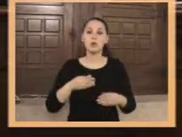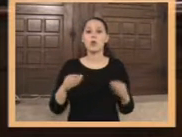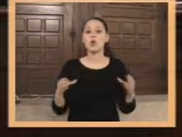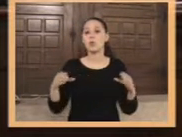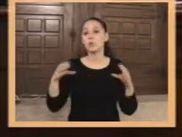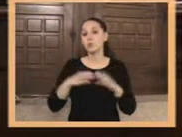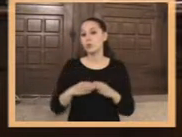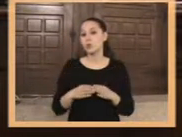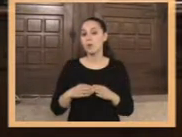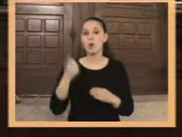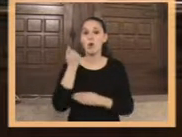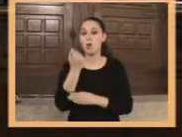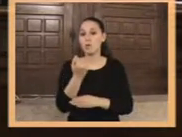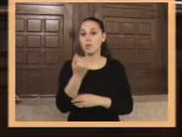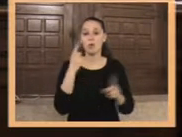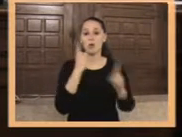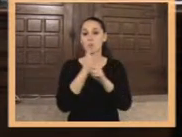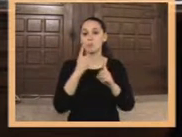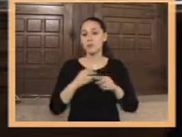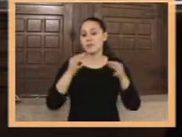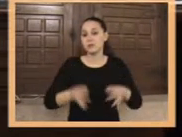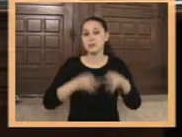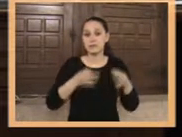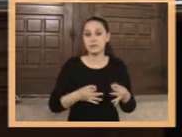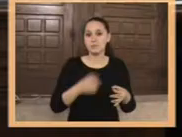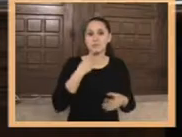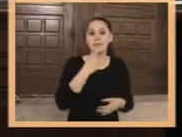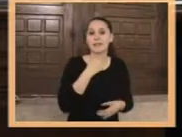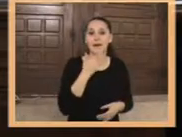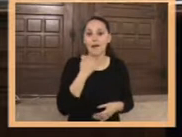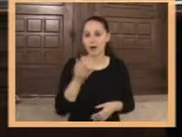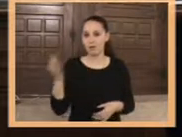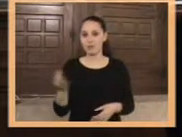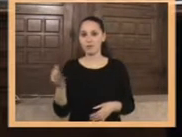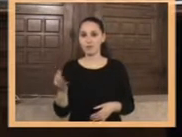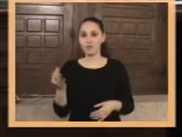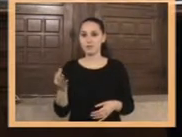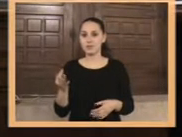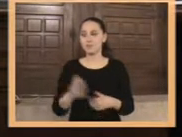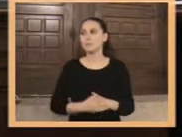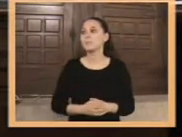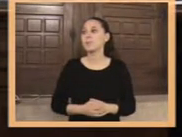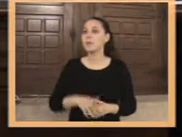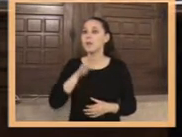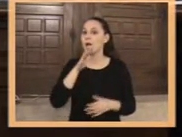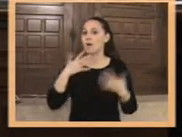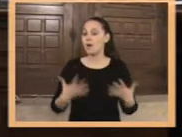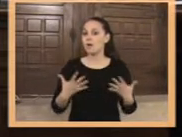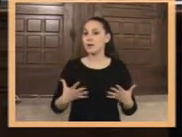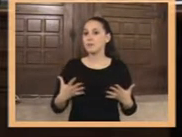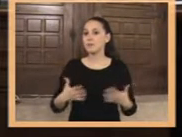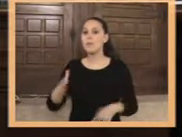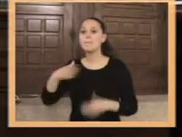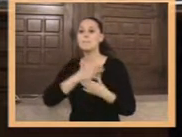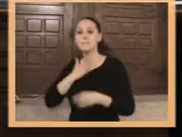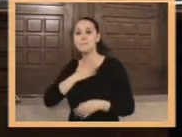miren, el objetivo es fundamental, que el patrimonio que en su momento adquiere un alcalde de esta ciudad con patrimonio de